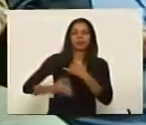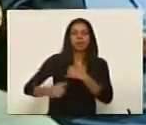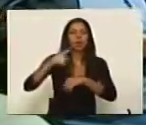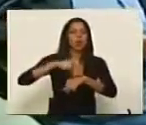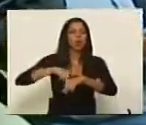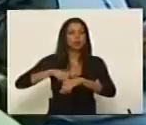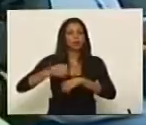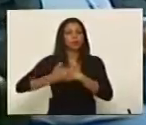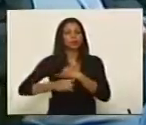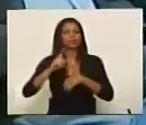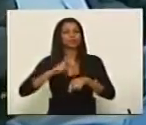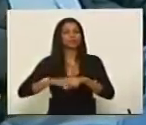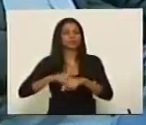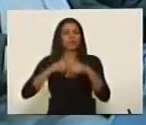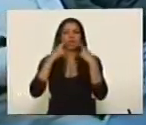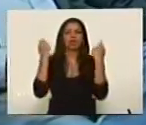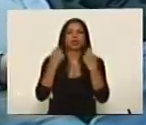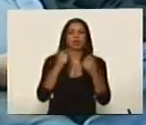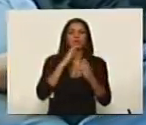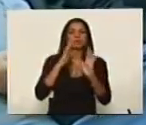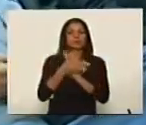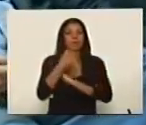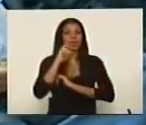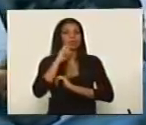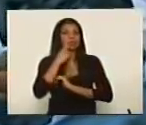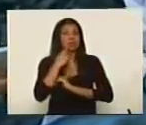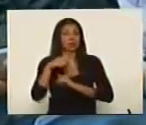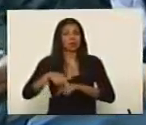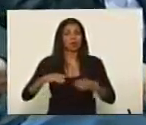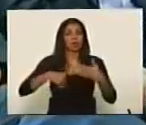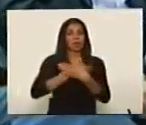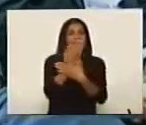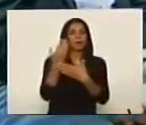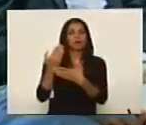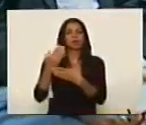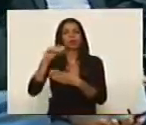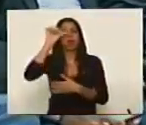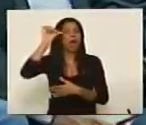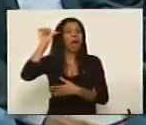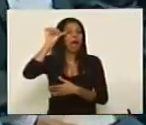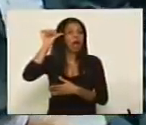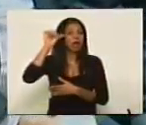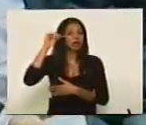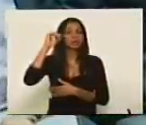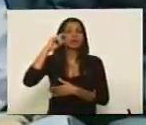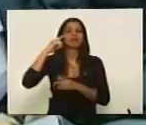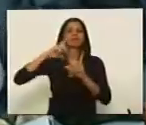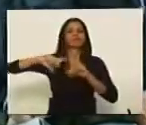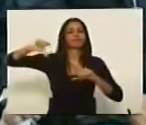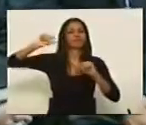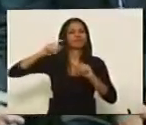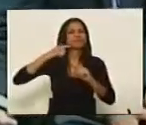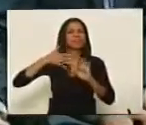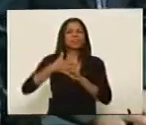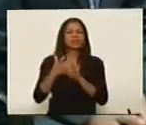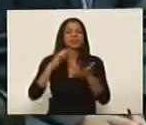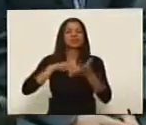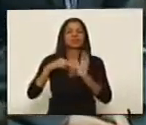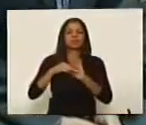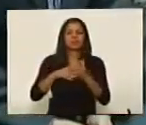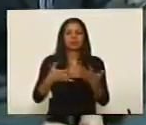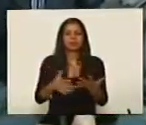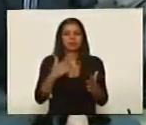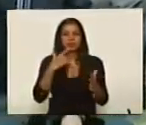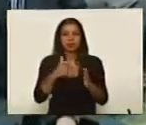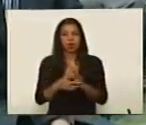más porque mientras aquí era medianoche, en el mercado asiático estaban a la expectativa, como así lo reflejan, de lo que significaba